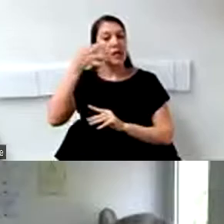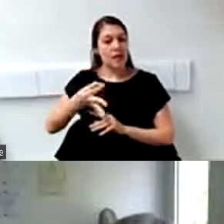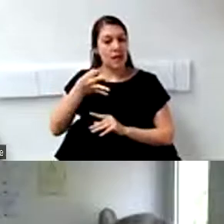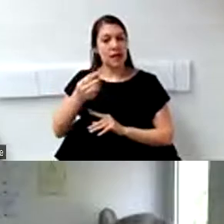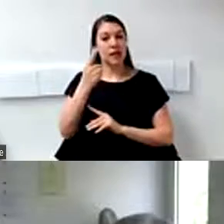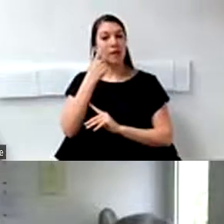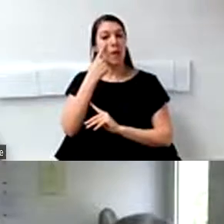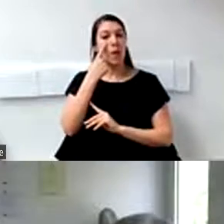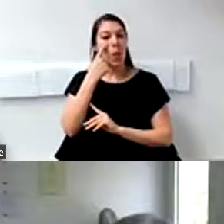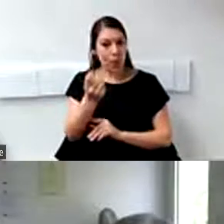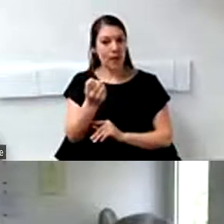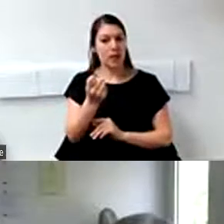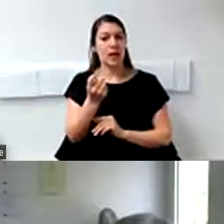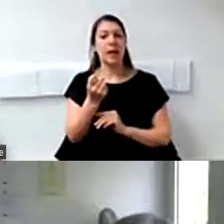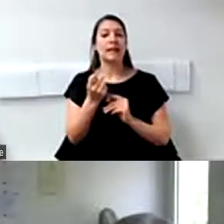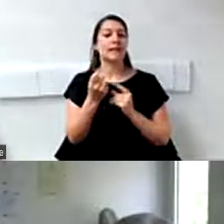un poco.